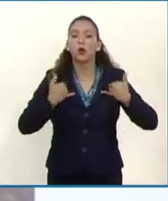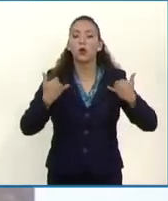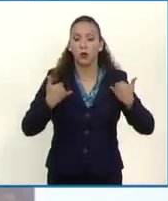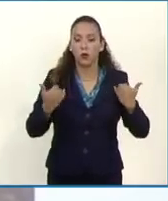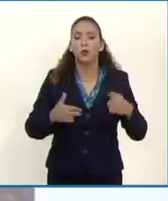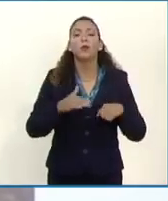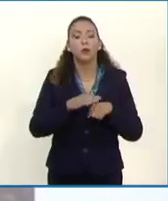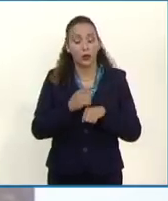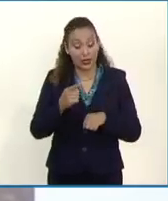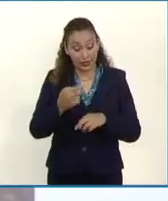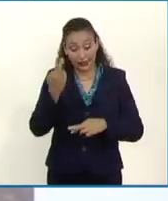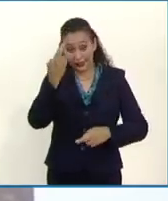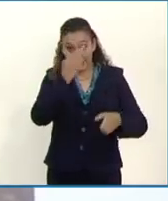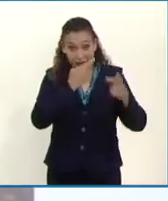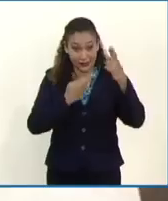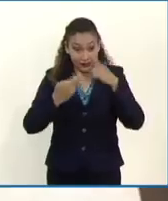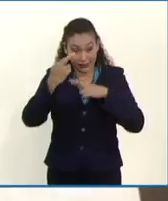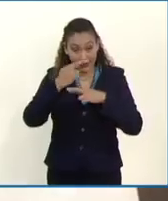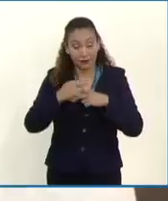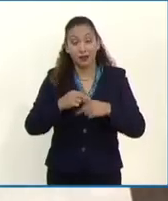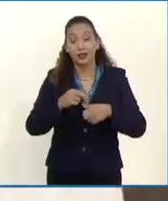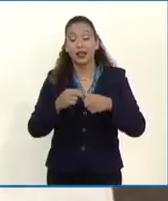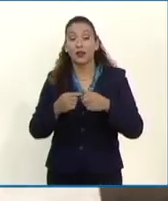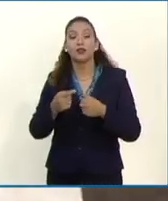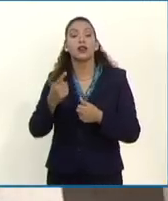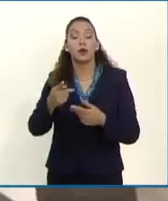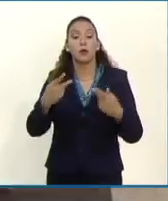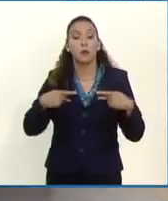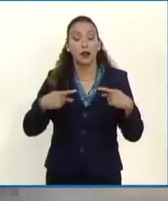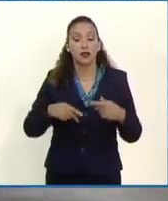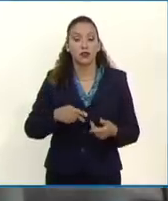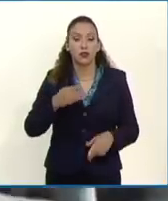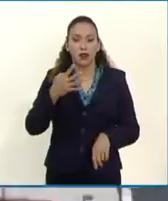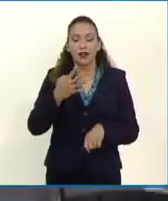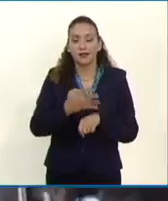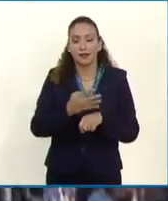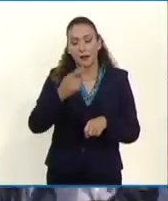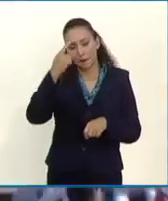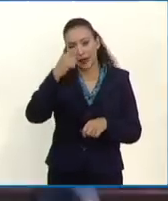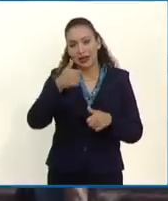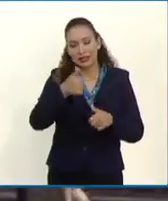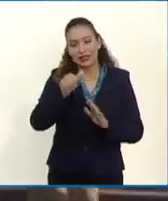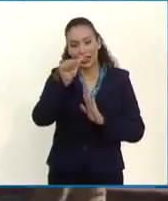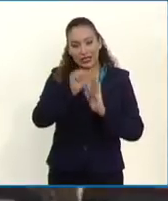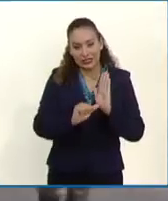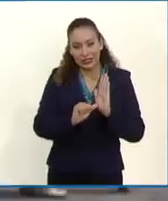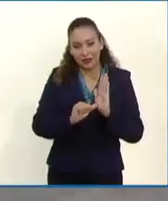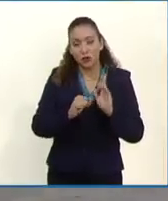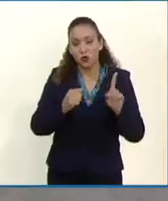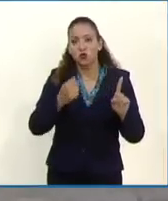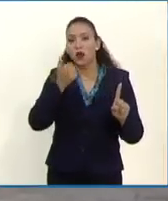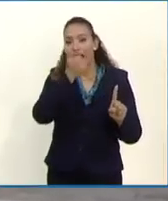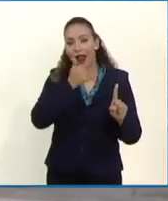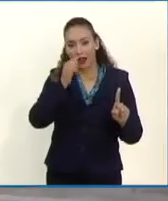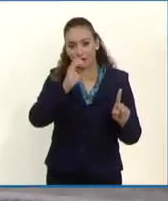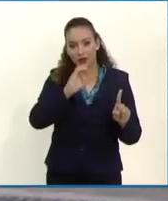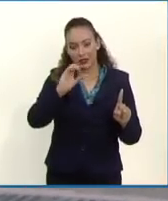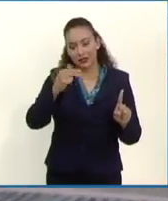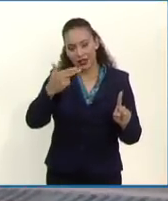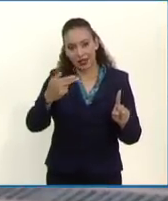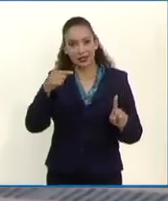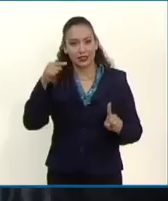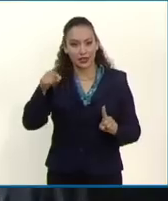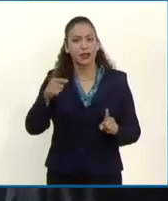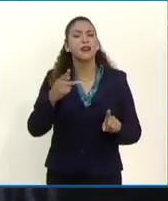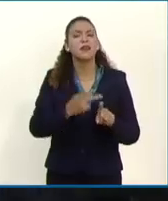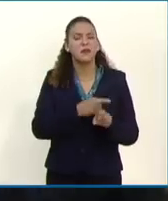recurso de revisión en el que revocó la sanción de 6 meses de suspensión de los derechos escolares impuesta a un alumno del CCH Naucalpan,